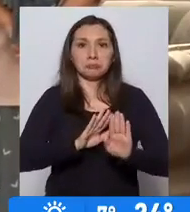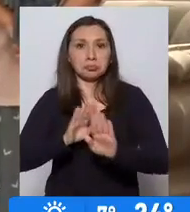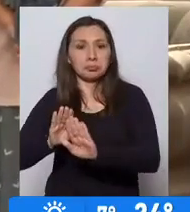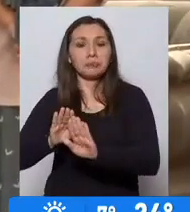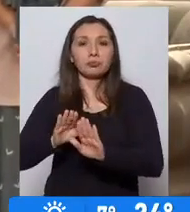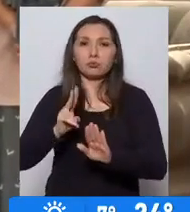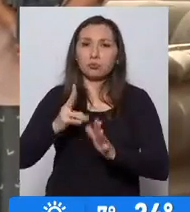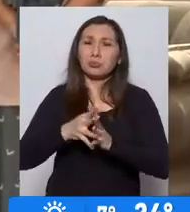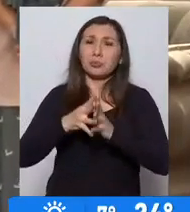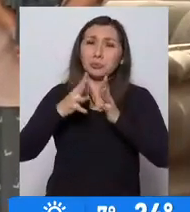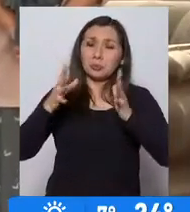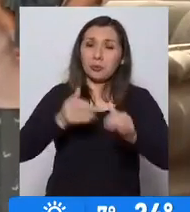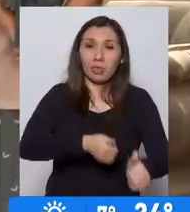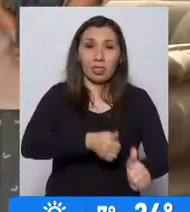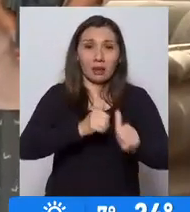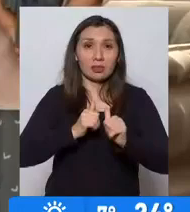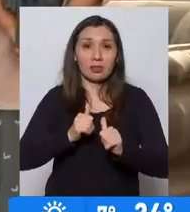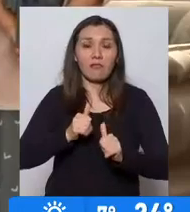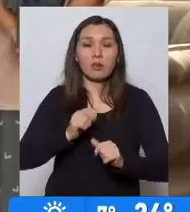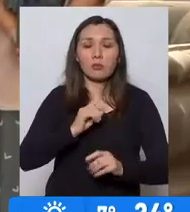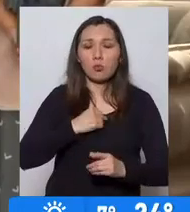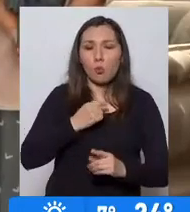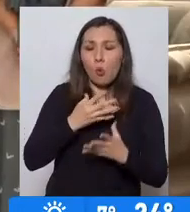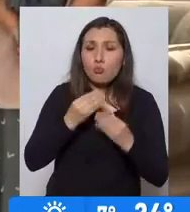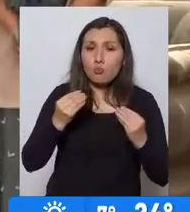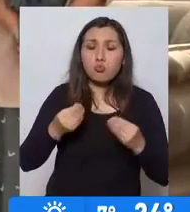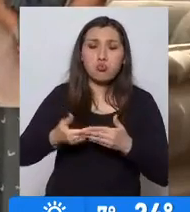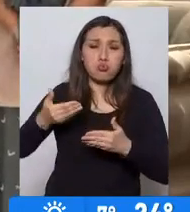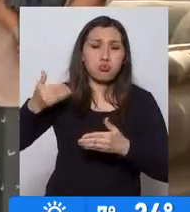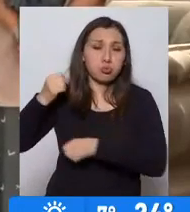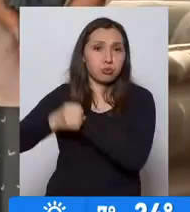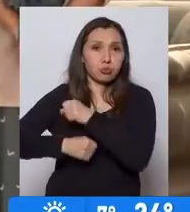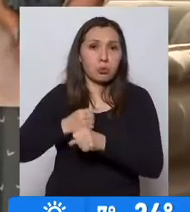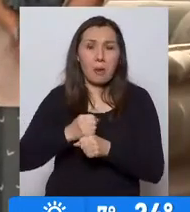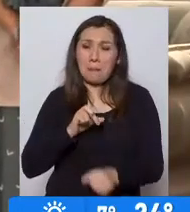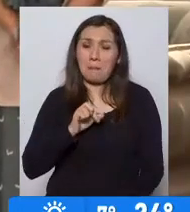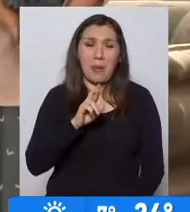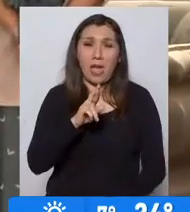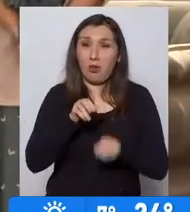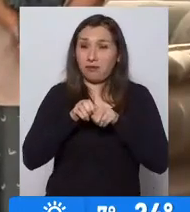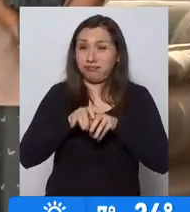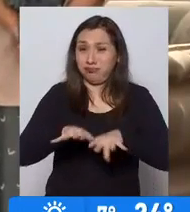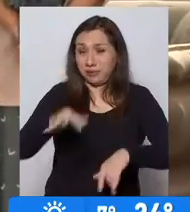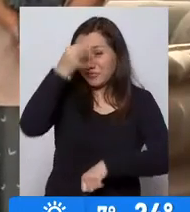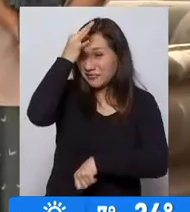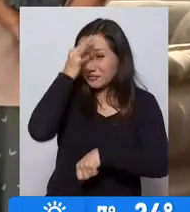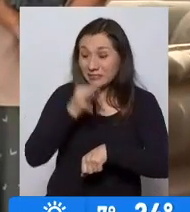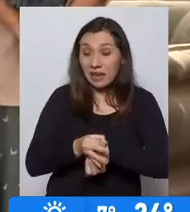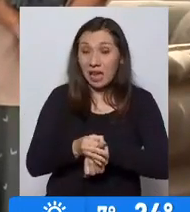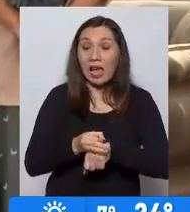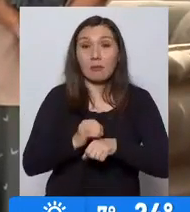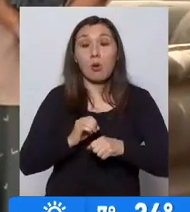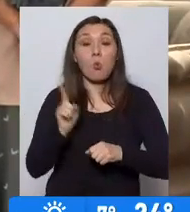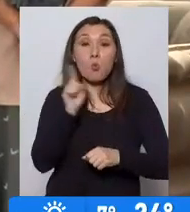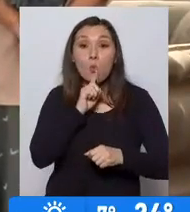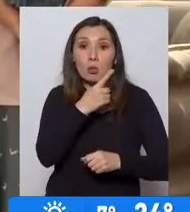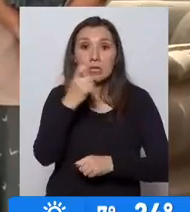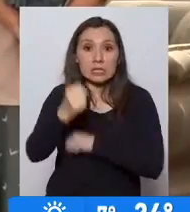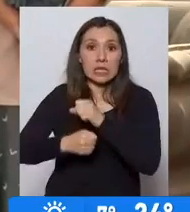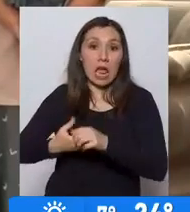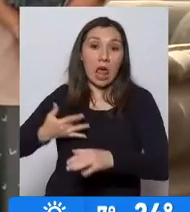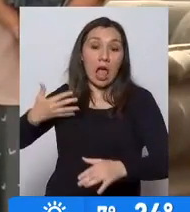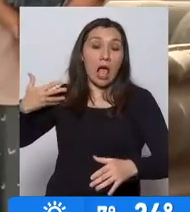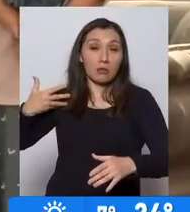quizás los dos más grandes desafíos que hayamos enfrentado en muchas décadas: la peor pandemia sanitaria de los últimos 100